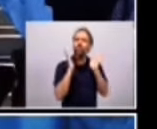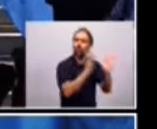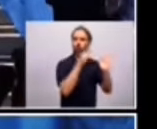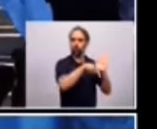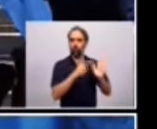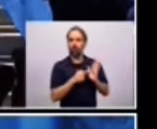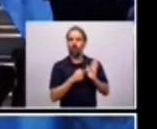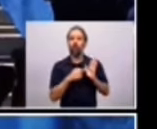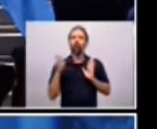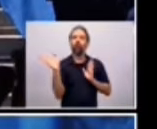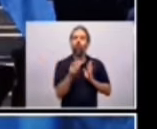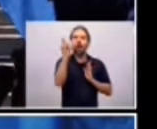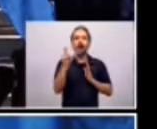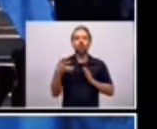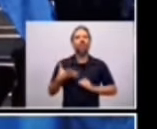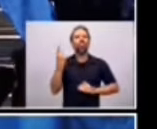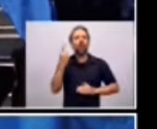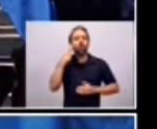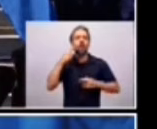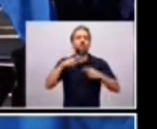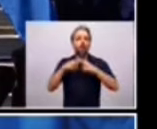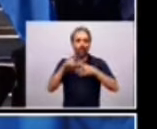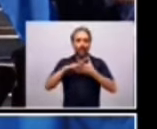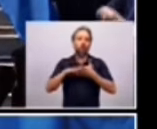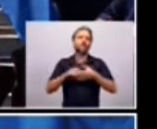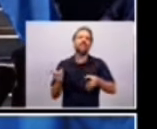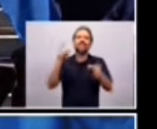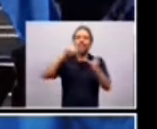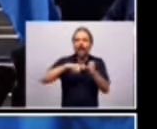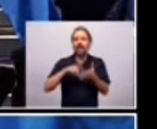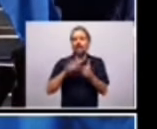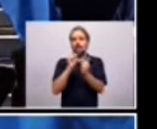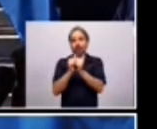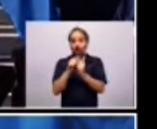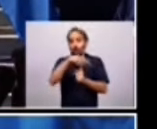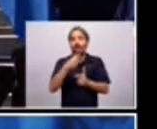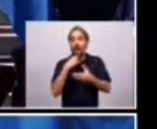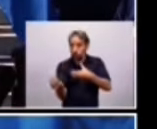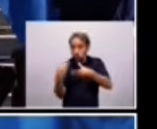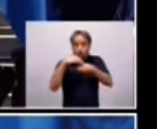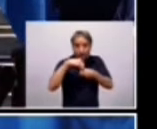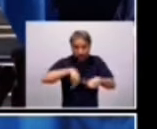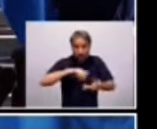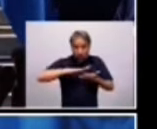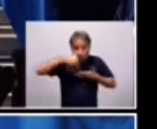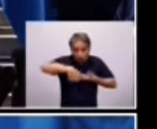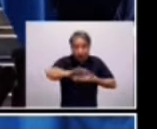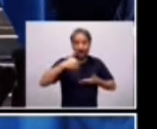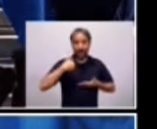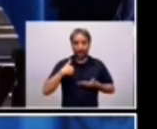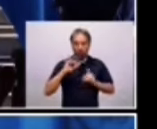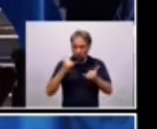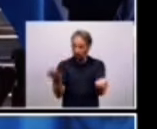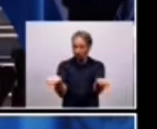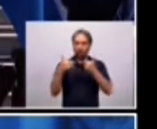vas con las modificaciones que se pudieron hacer o no y la discusión que dio en la comisión, vos vas con lo que queda... Y primero tenés que votar en general y luego en particular.